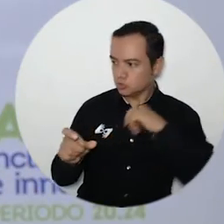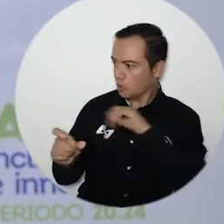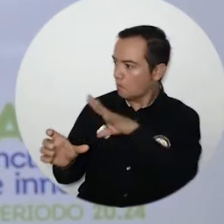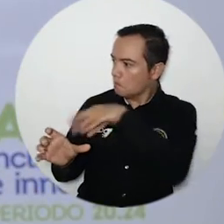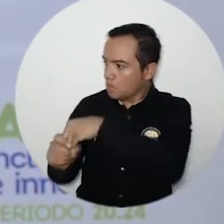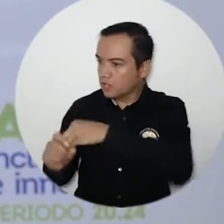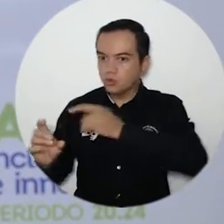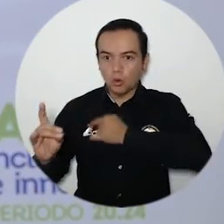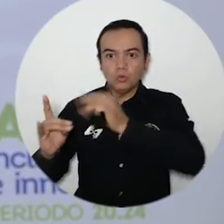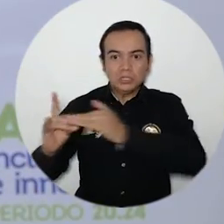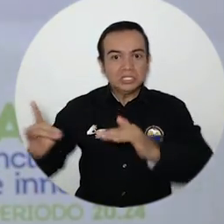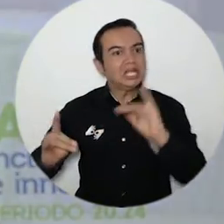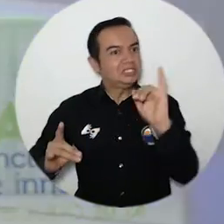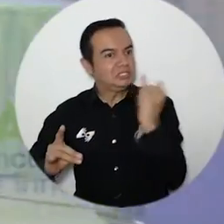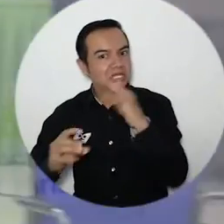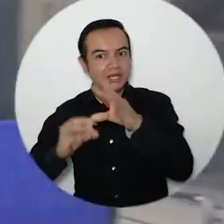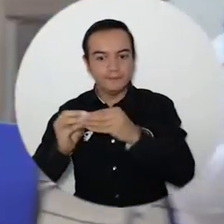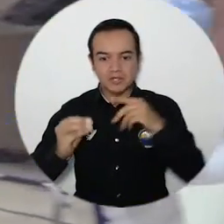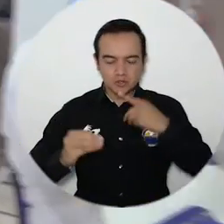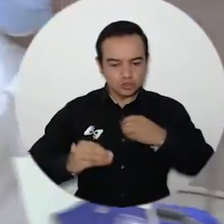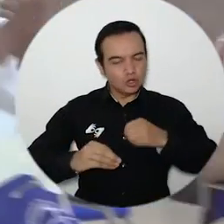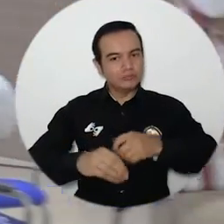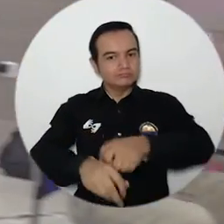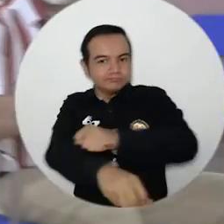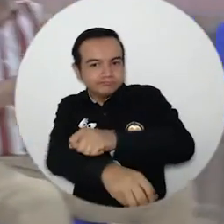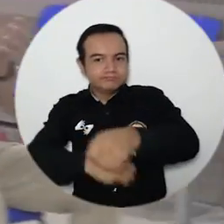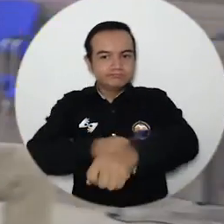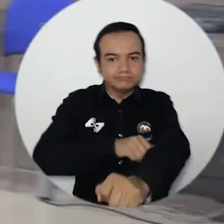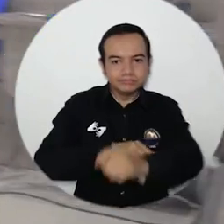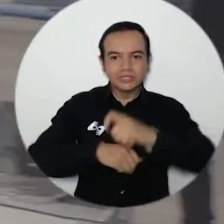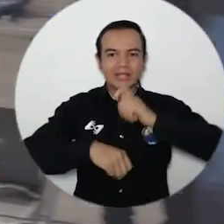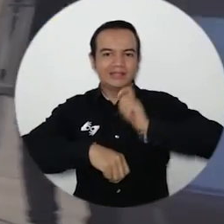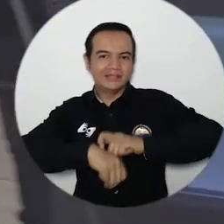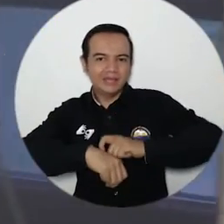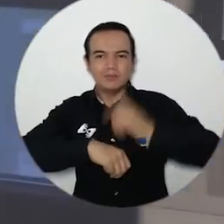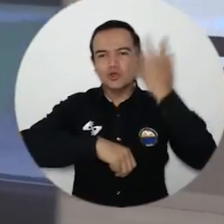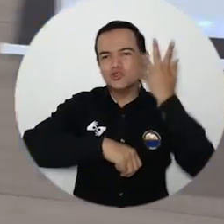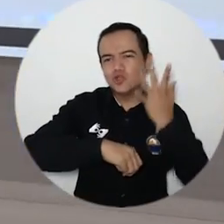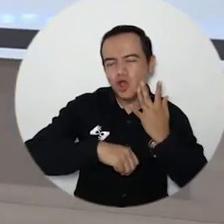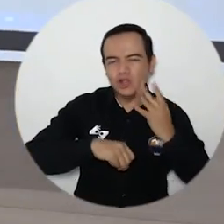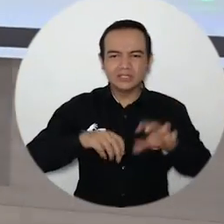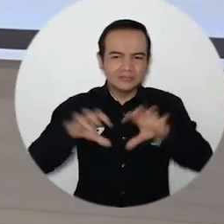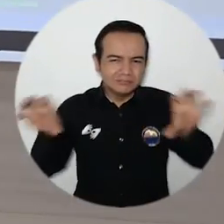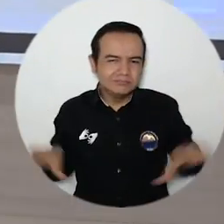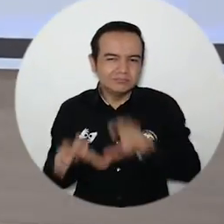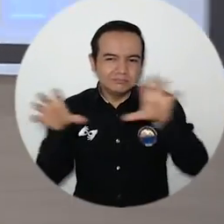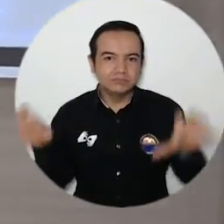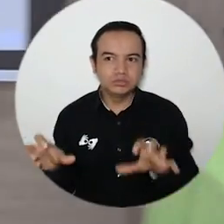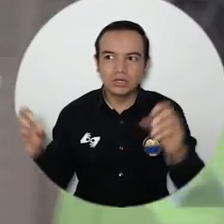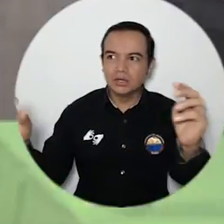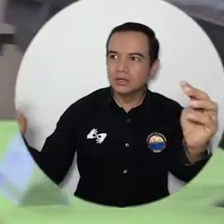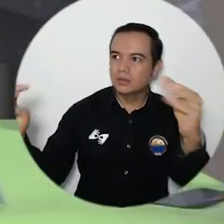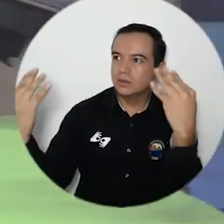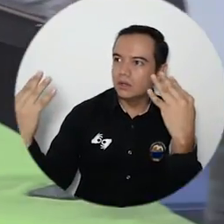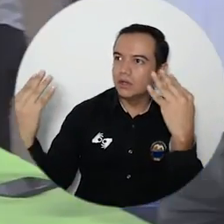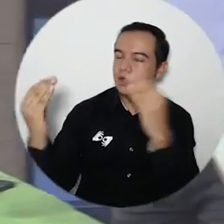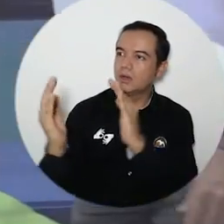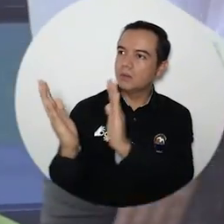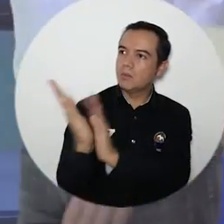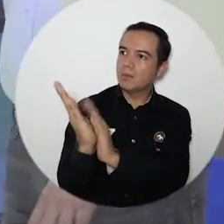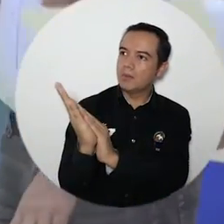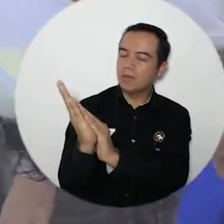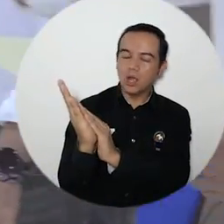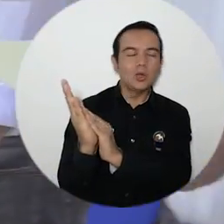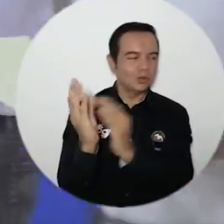sientan que cada día y cada minuto que aportan a la universidad tiene un reconocimiento, tiene un valor y